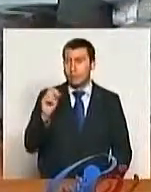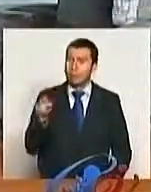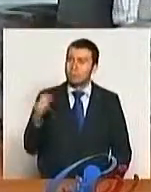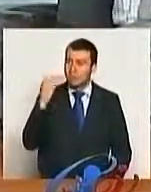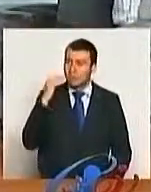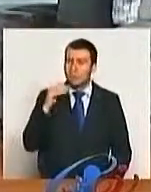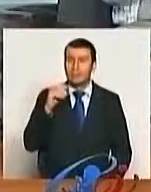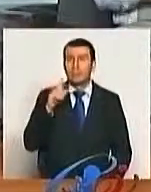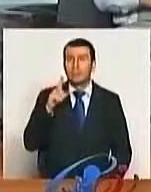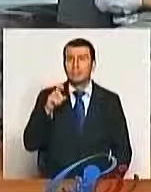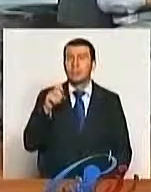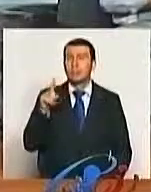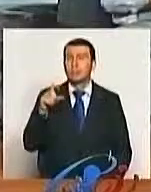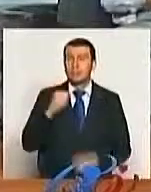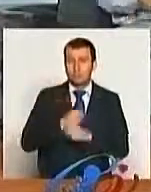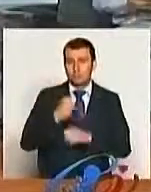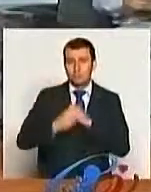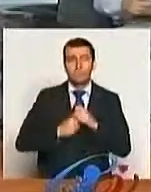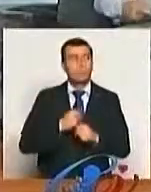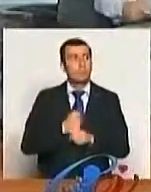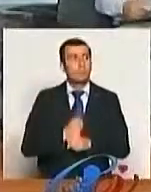años.